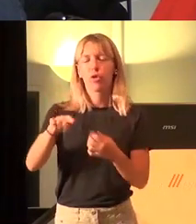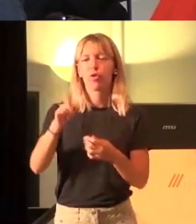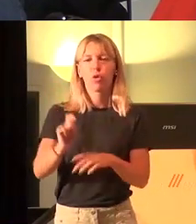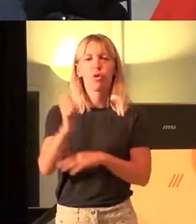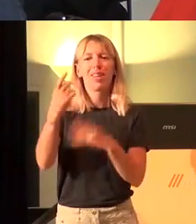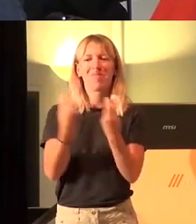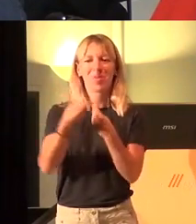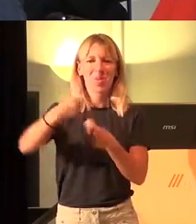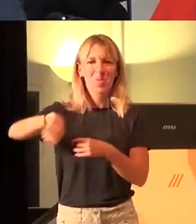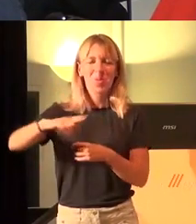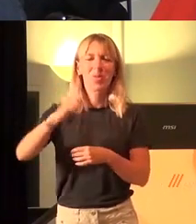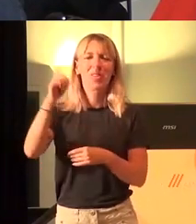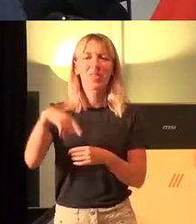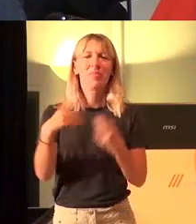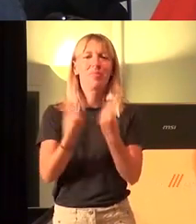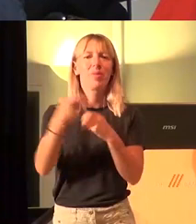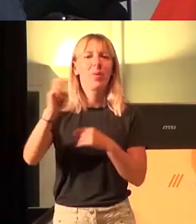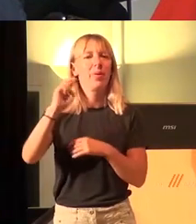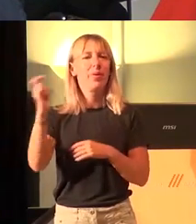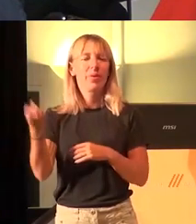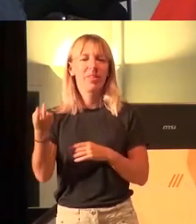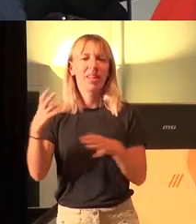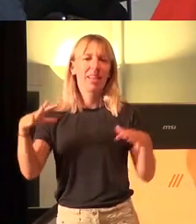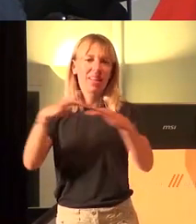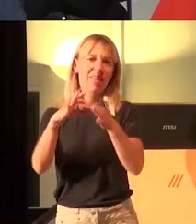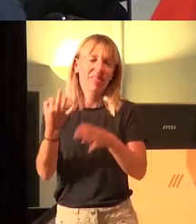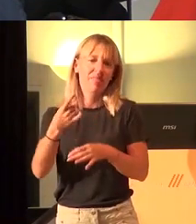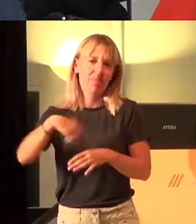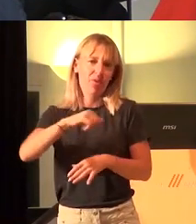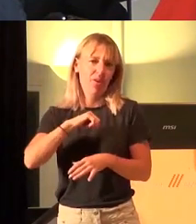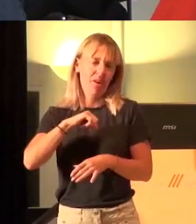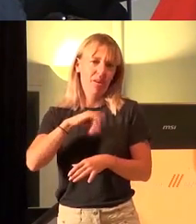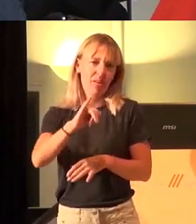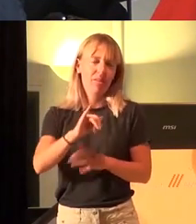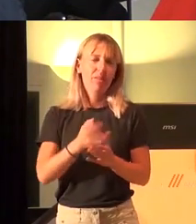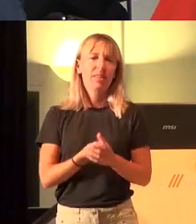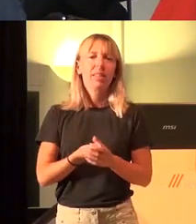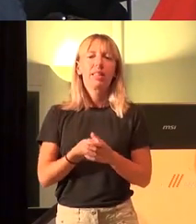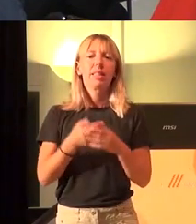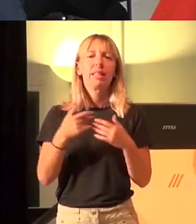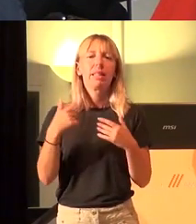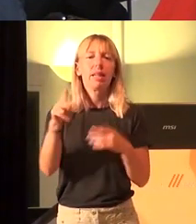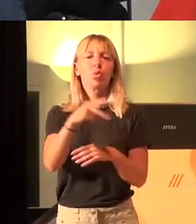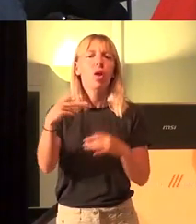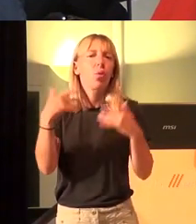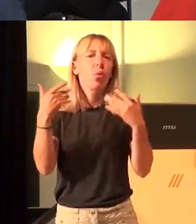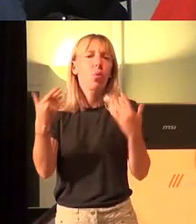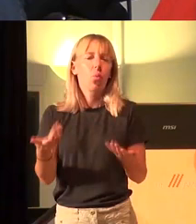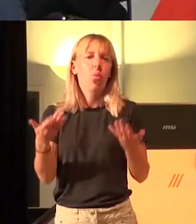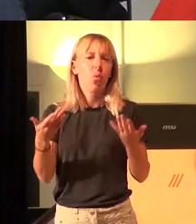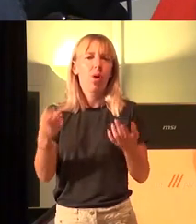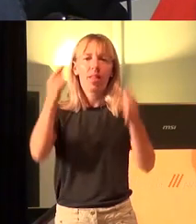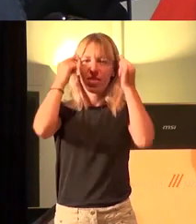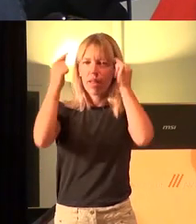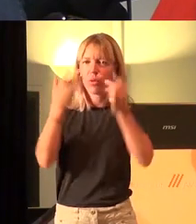conseguimos con vosotros, también con otras alianzas que tenemos. ¿Y cuál es el resultado? Me pedías